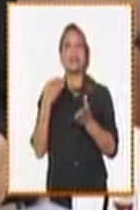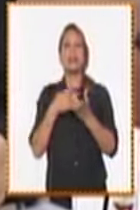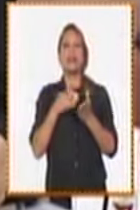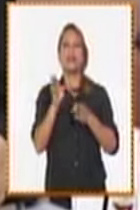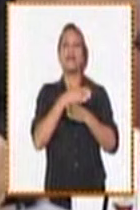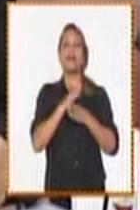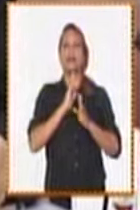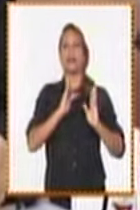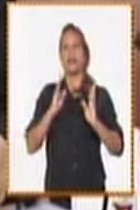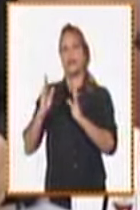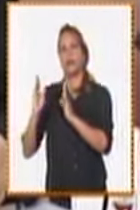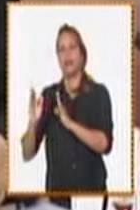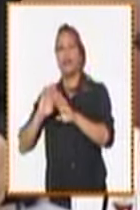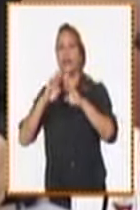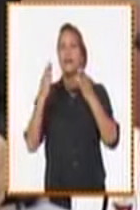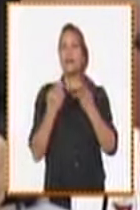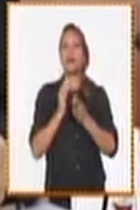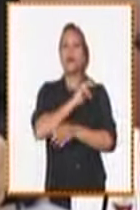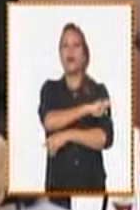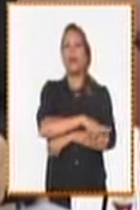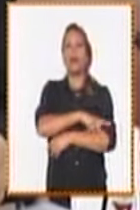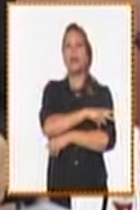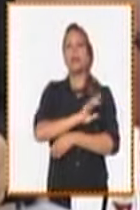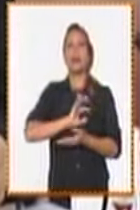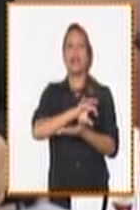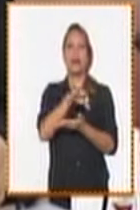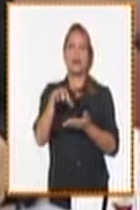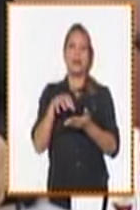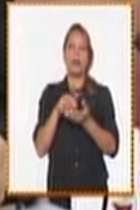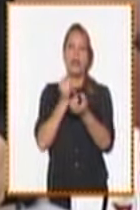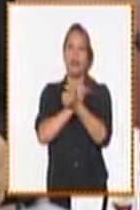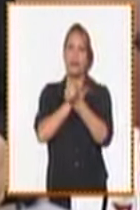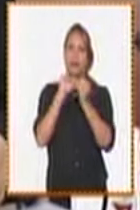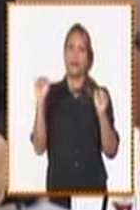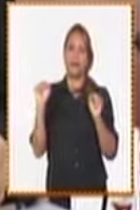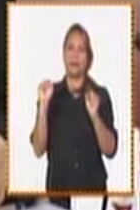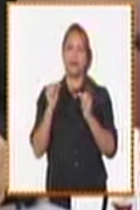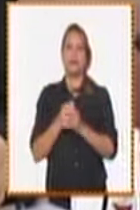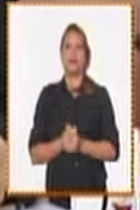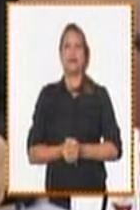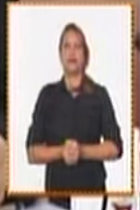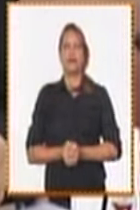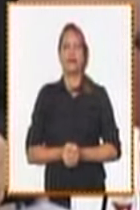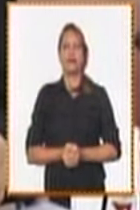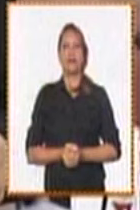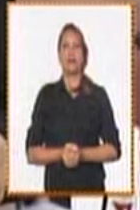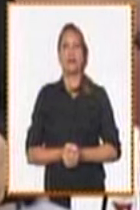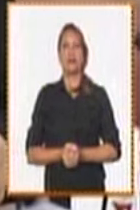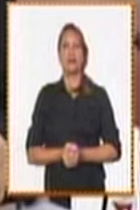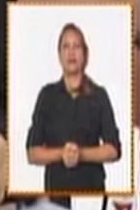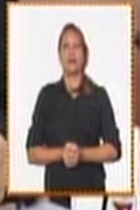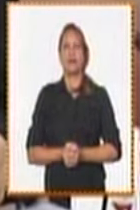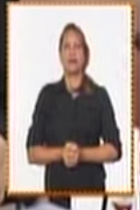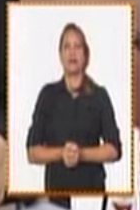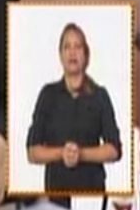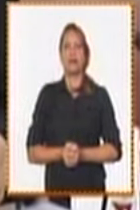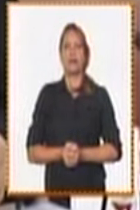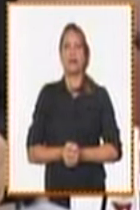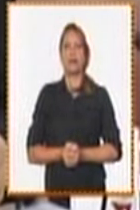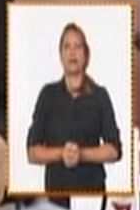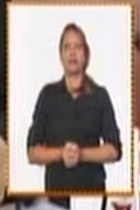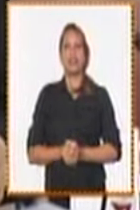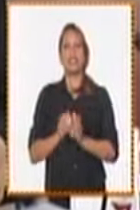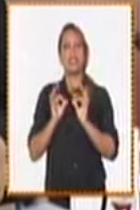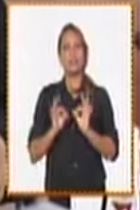y en todas las naciones al templo de la libertad, con los pies descalzos y ensangrentados, sí, pero con la